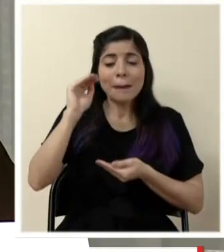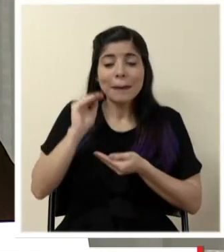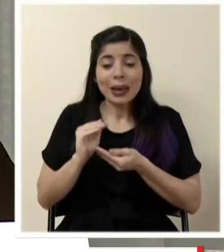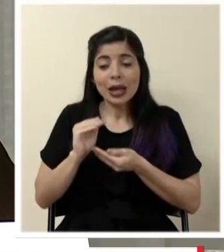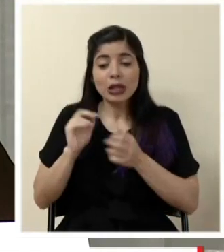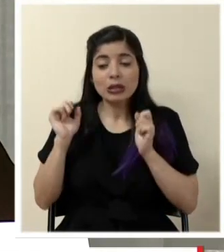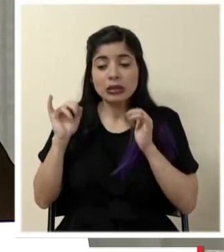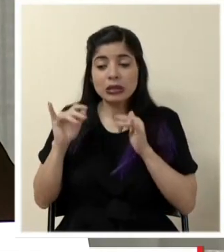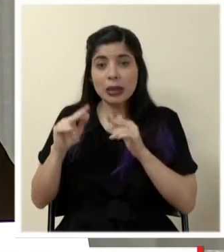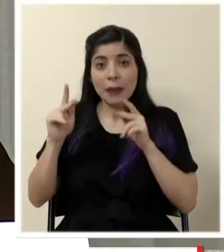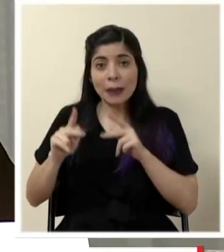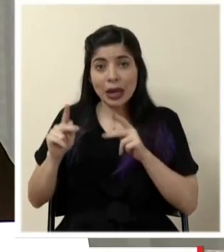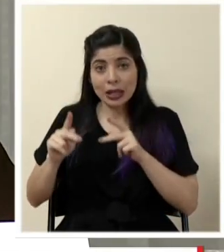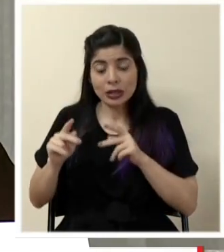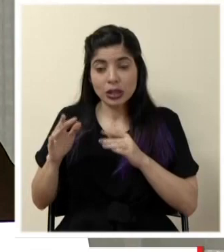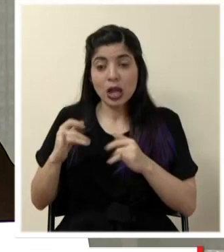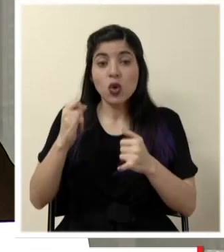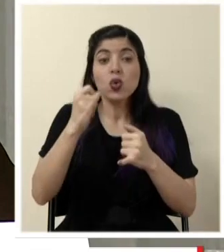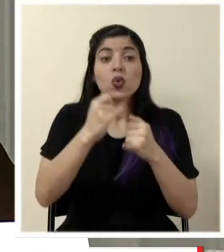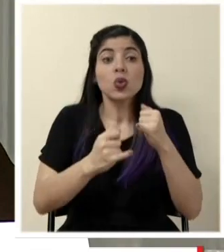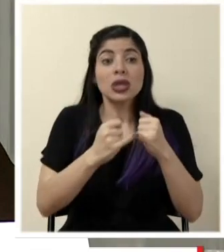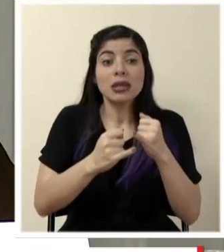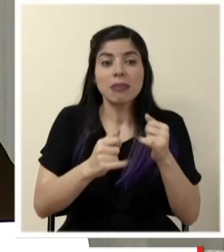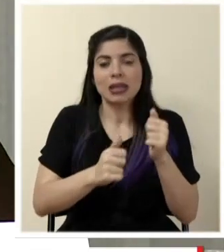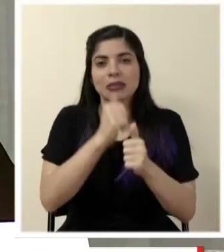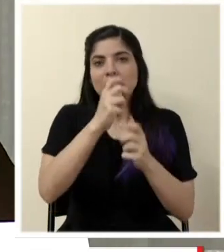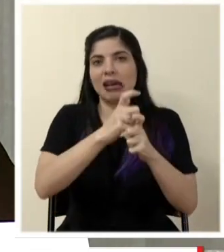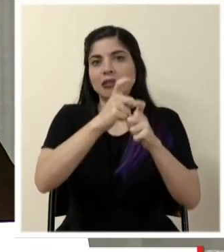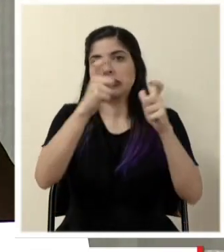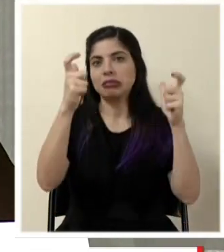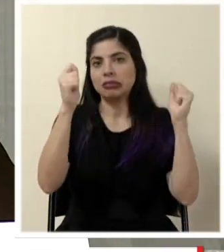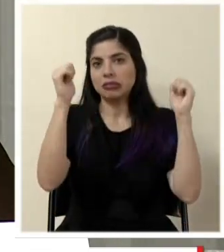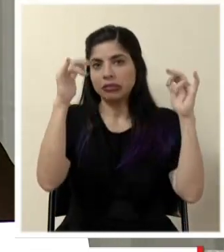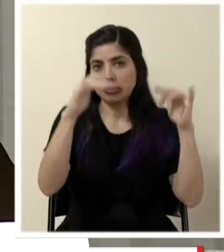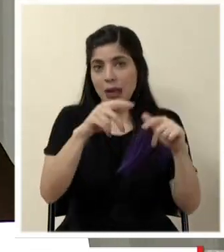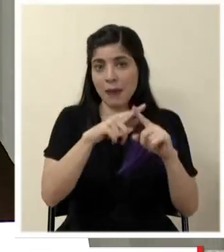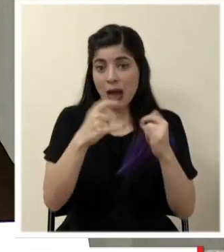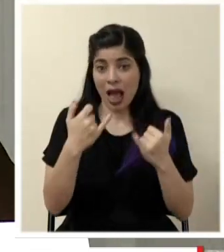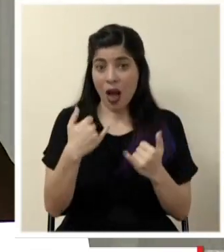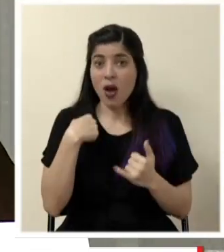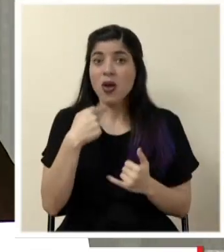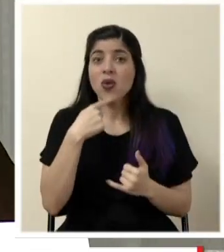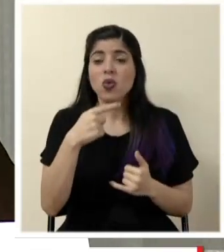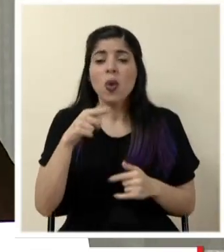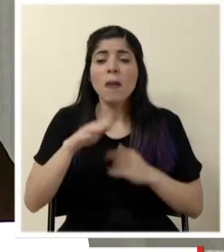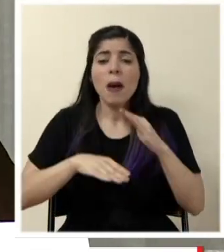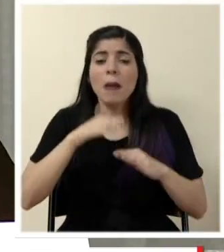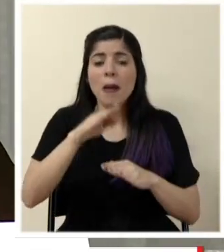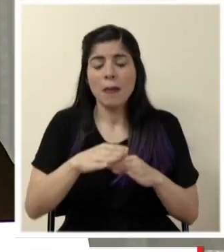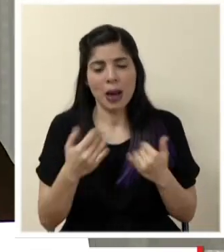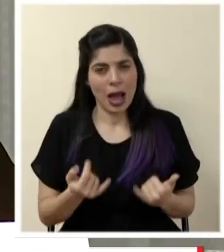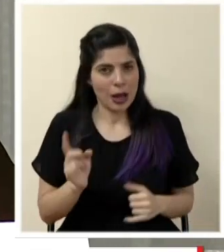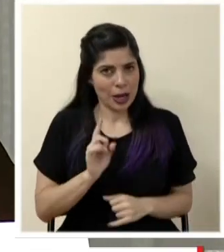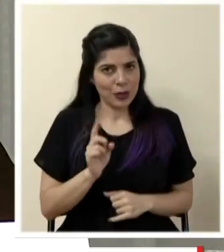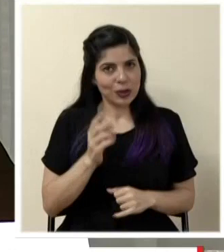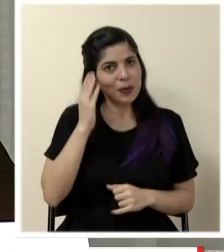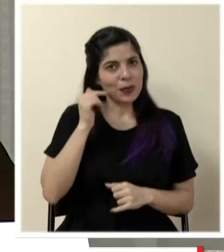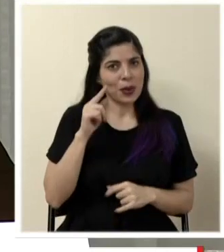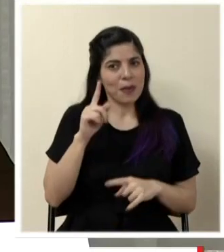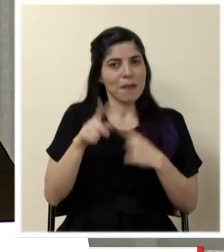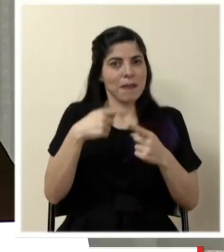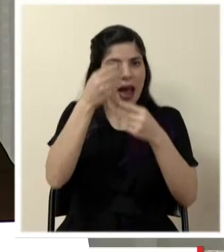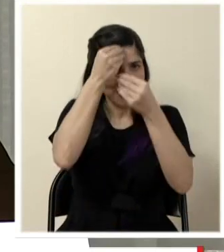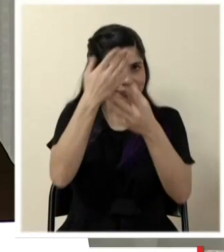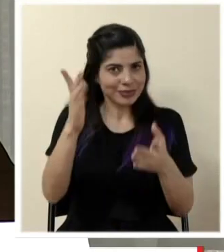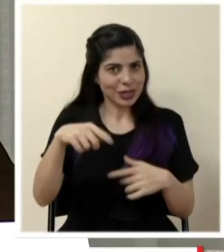concentración, obviamente las últimas serían las de mayor concentración, pero yo no voy a indicar en este momento cuál va a ser esa lógica porque justamente eso lo vamos a anunciar